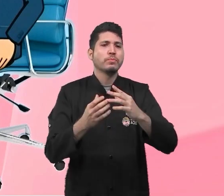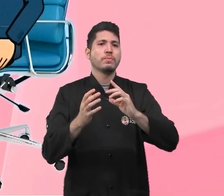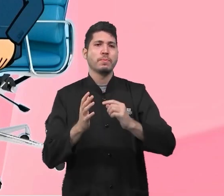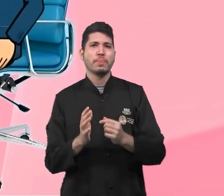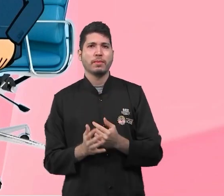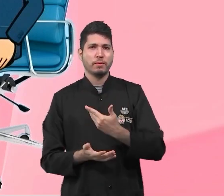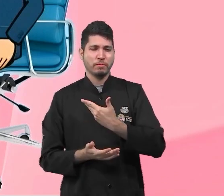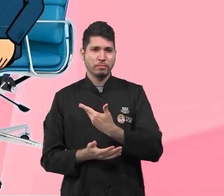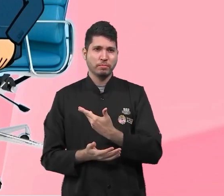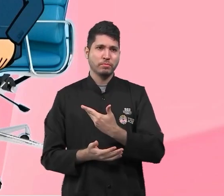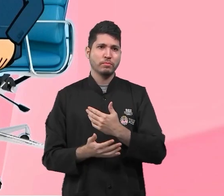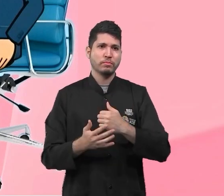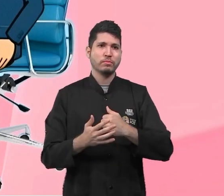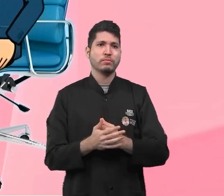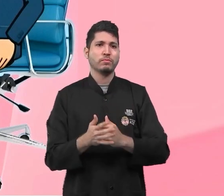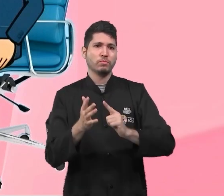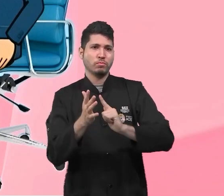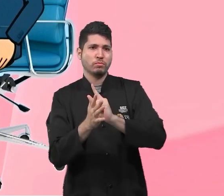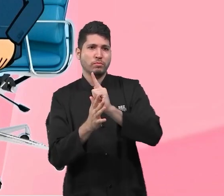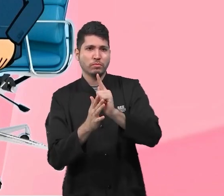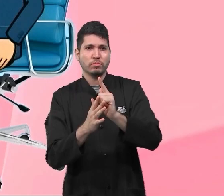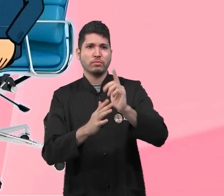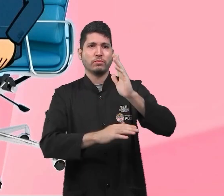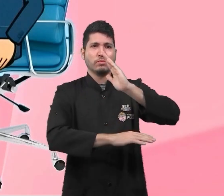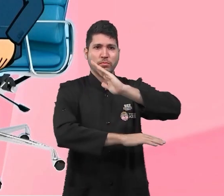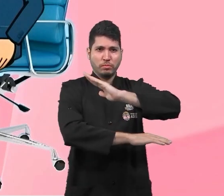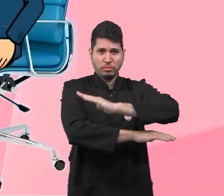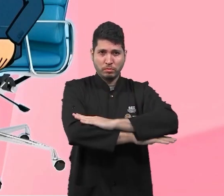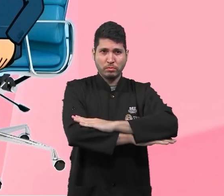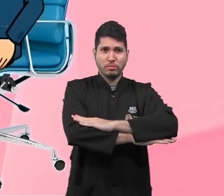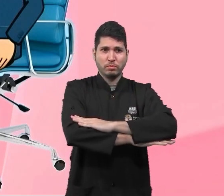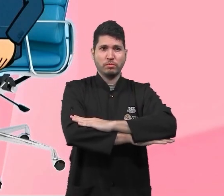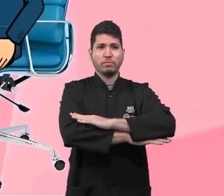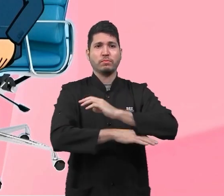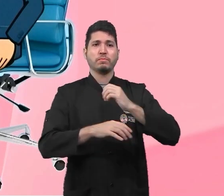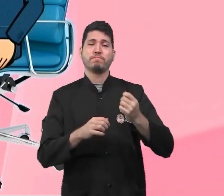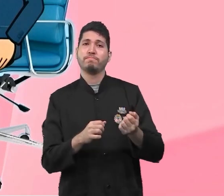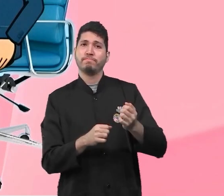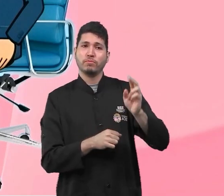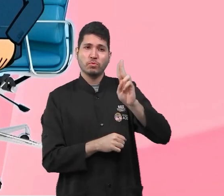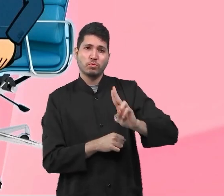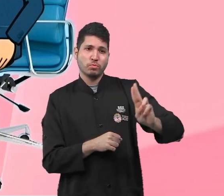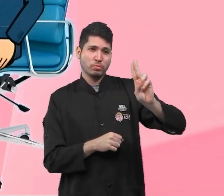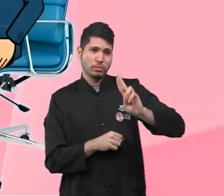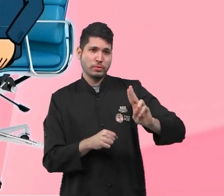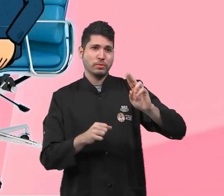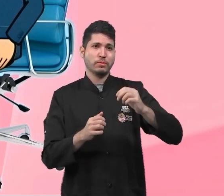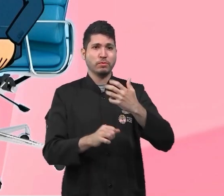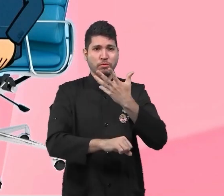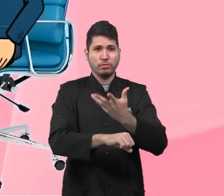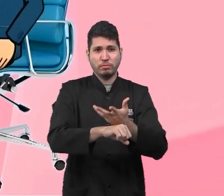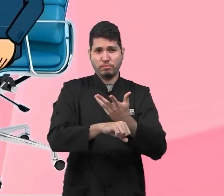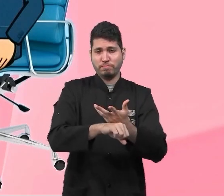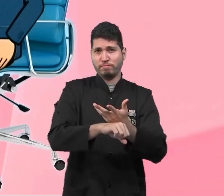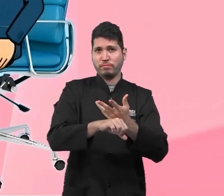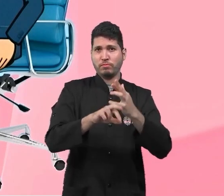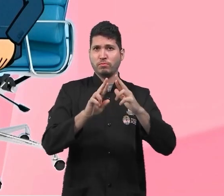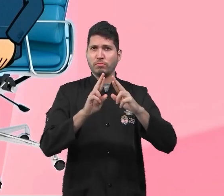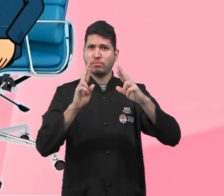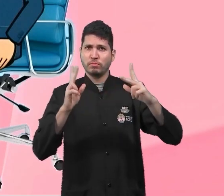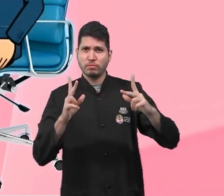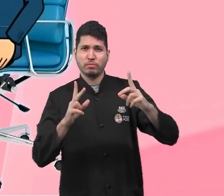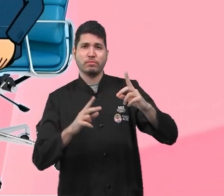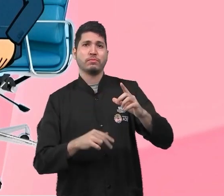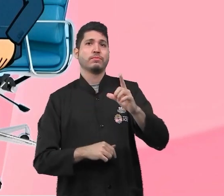Un género de periodismo, o sea, de información, y la vez una herramienta de distintas disciplinas para obtener información en algún asunto. Entonces,